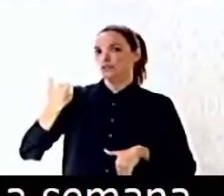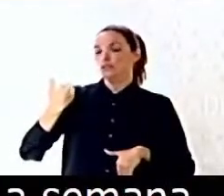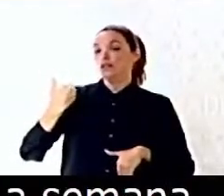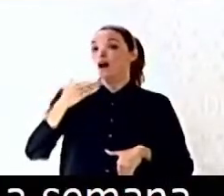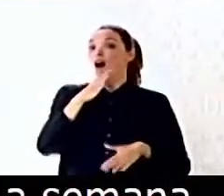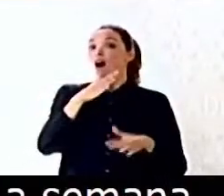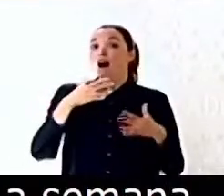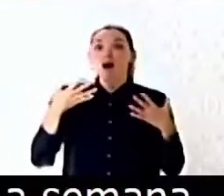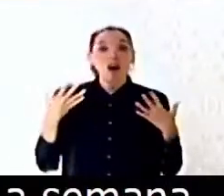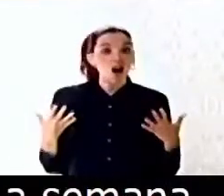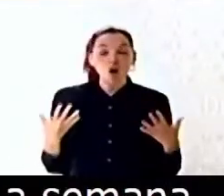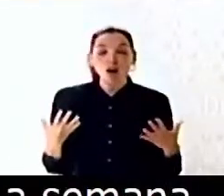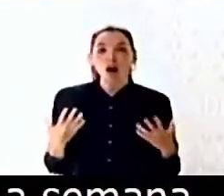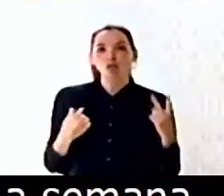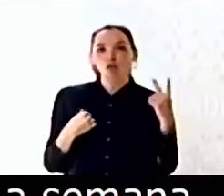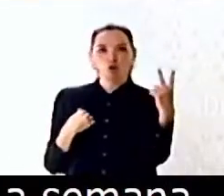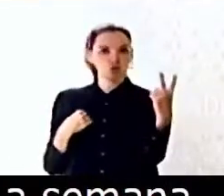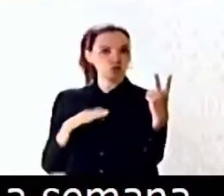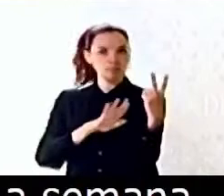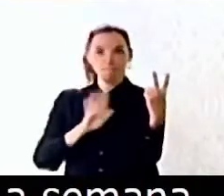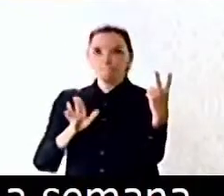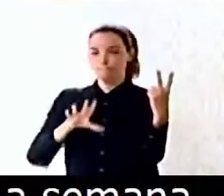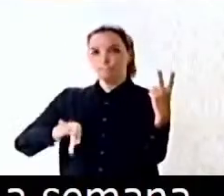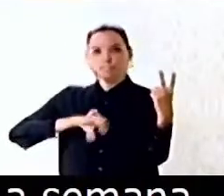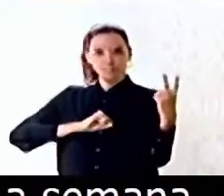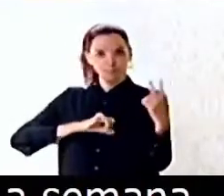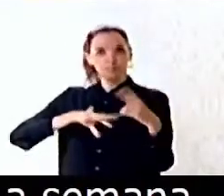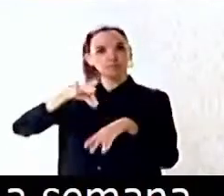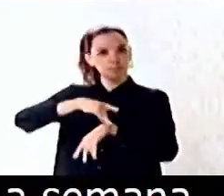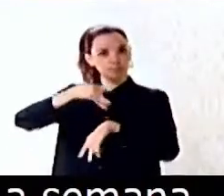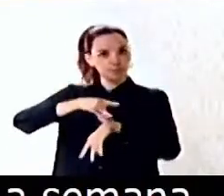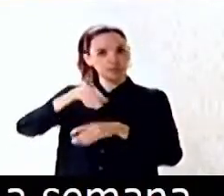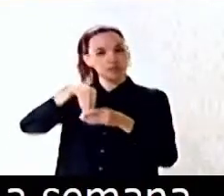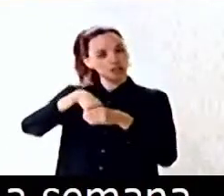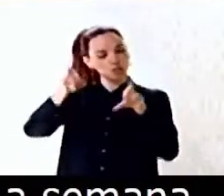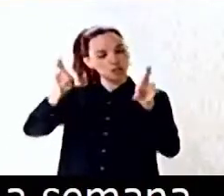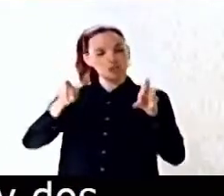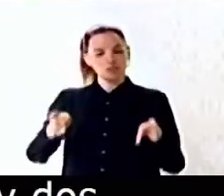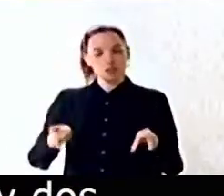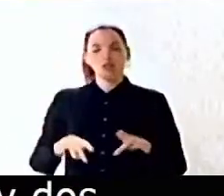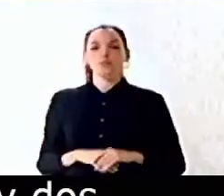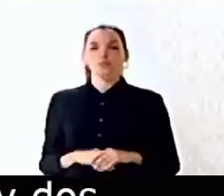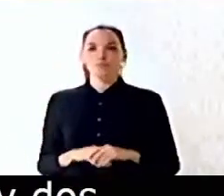decir que a día de hoy hay 2 trabajadores positivos en nuestros centros residenciales.